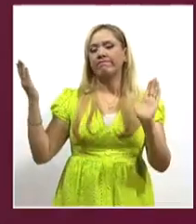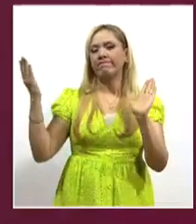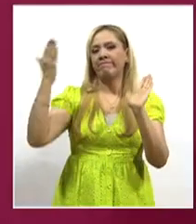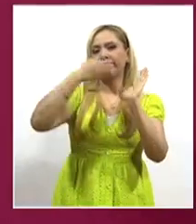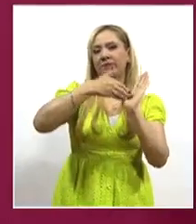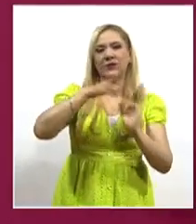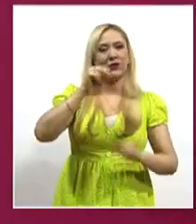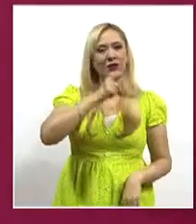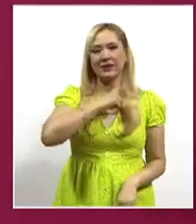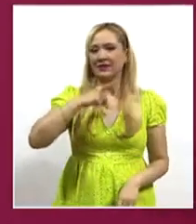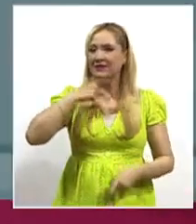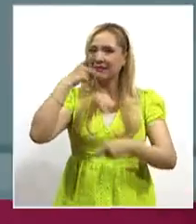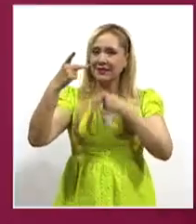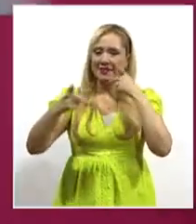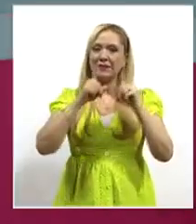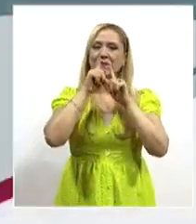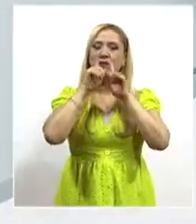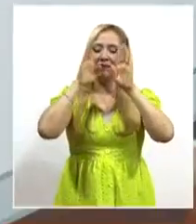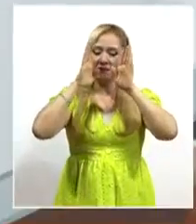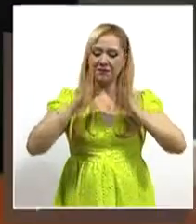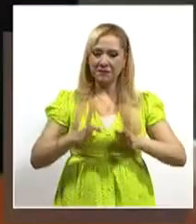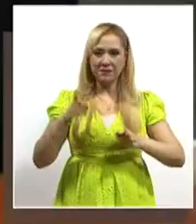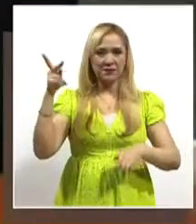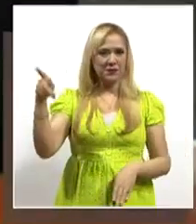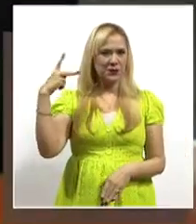caso proceda.